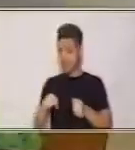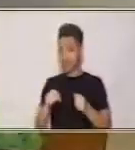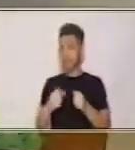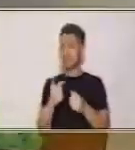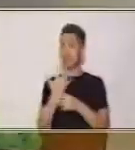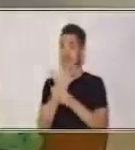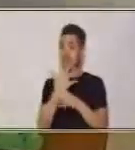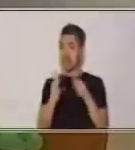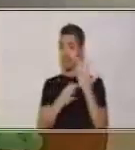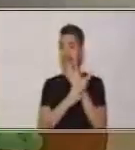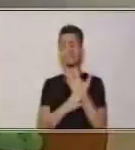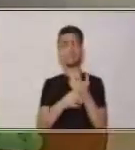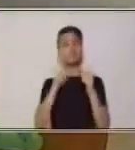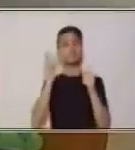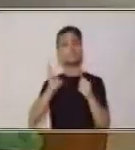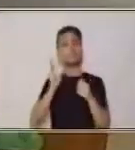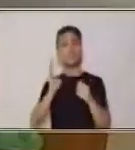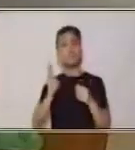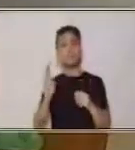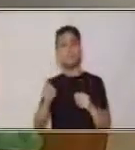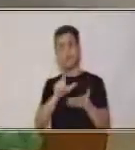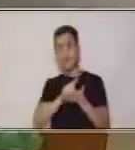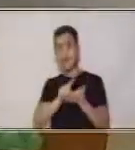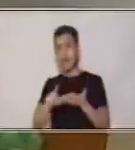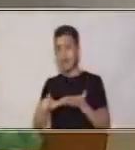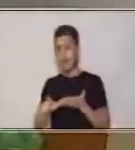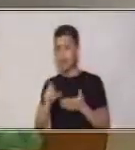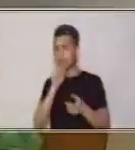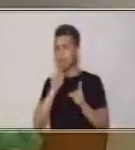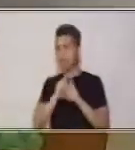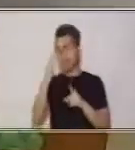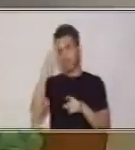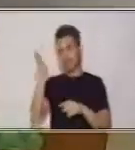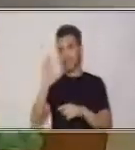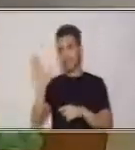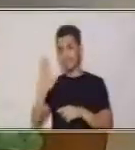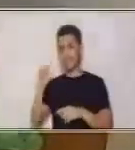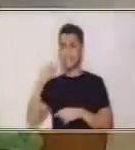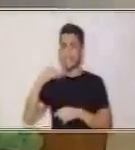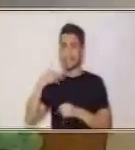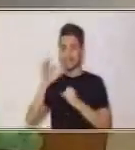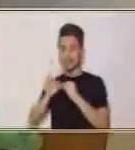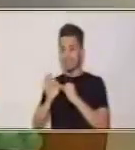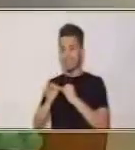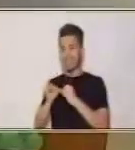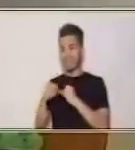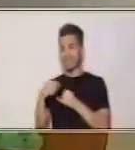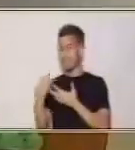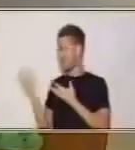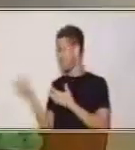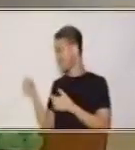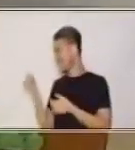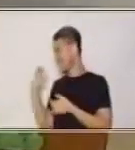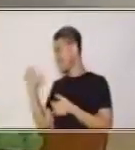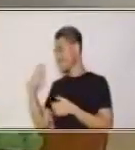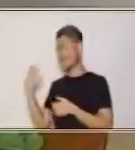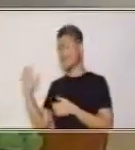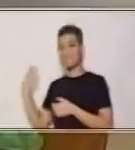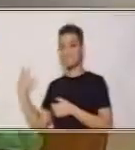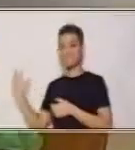siempre limpias. Y también saludamos a Mauricio, que está con nosotros en Lengua de Señas.